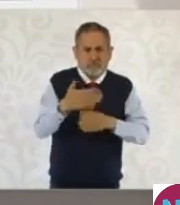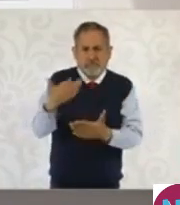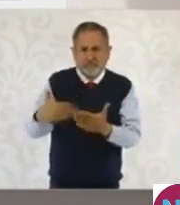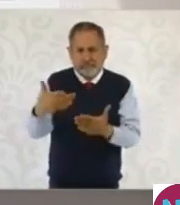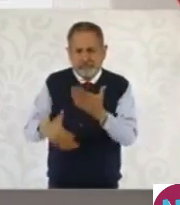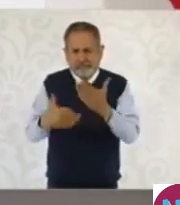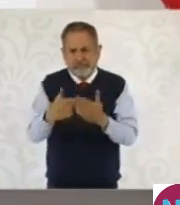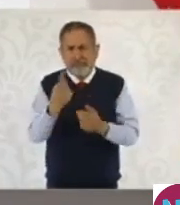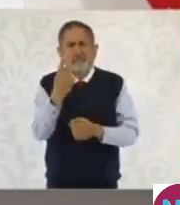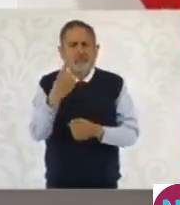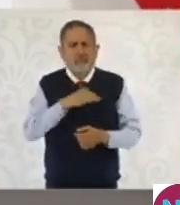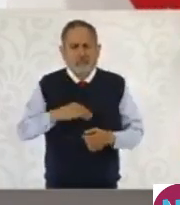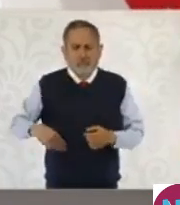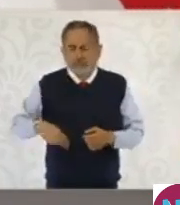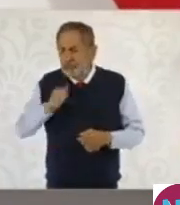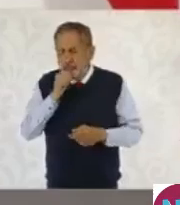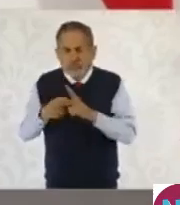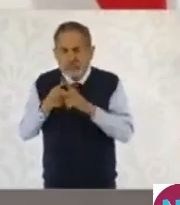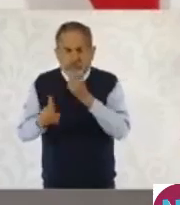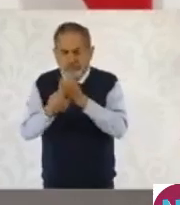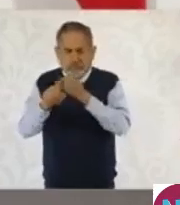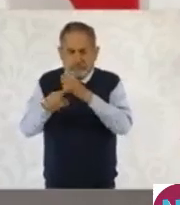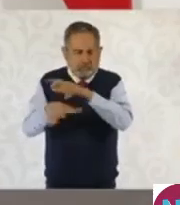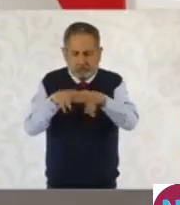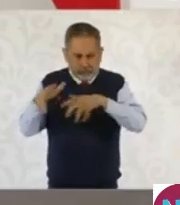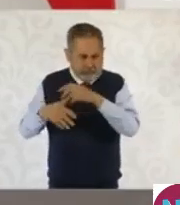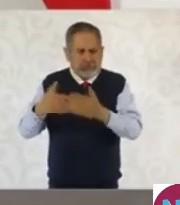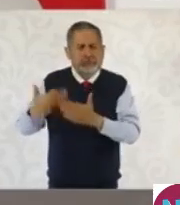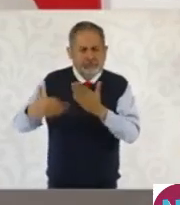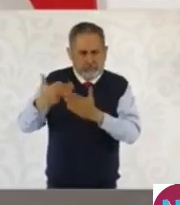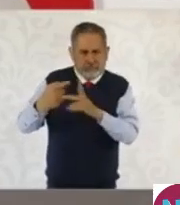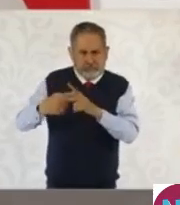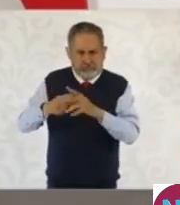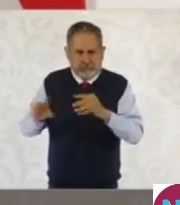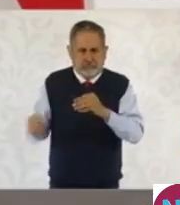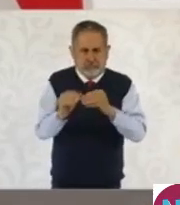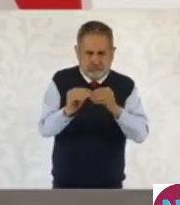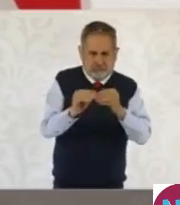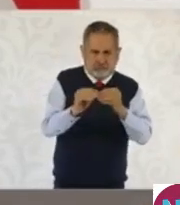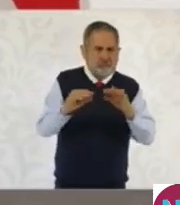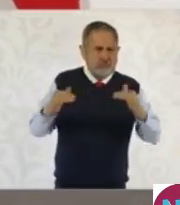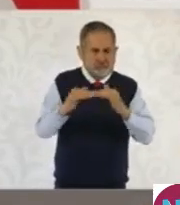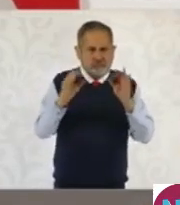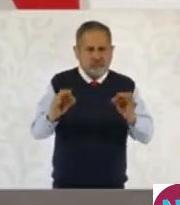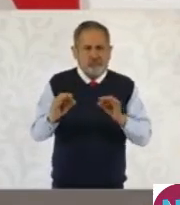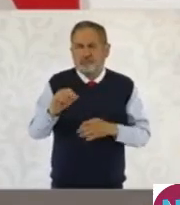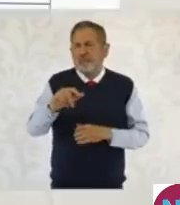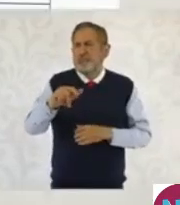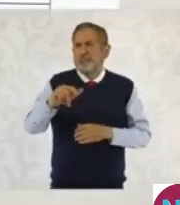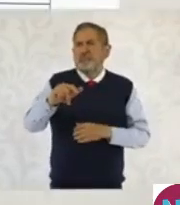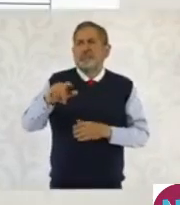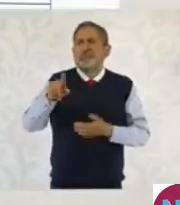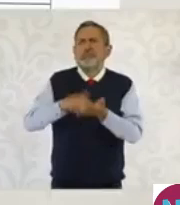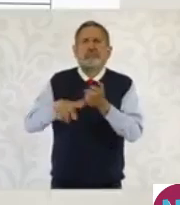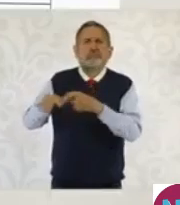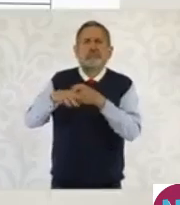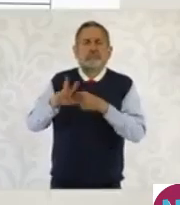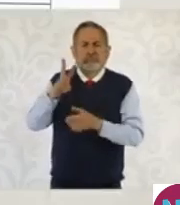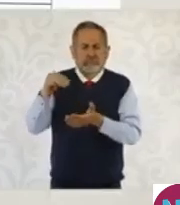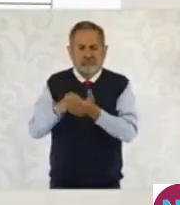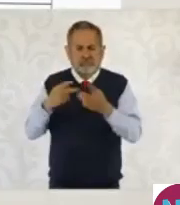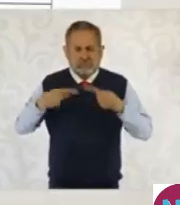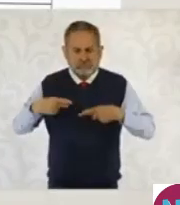211 porque hubo problemas en este municipio, pero tiene pocos habitantes, cerca de 3,000 habitantes.